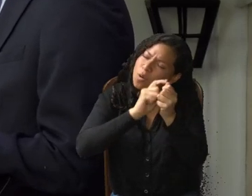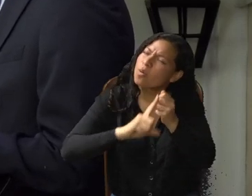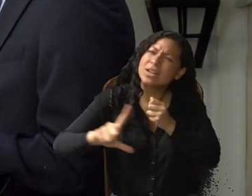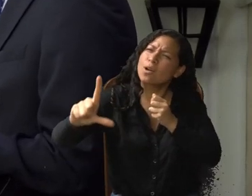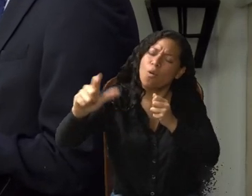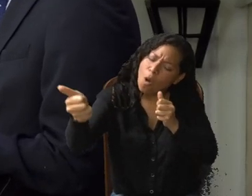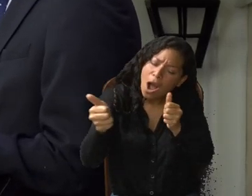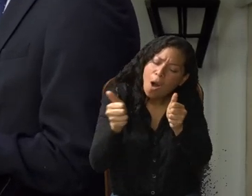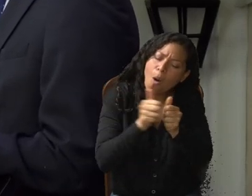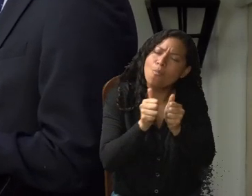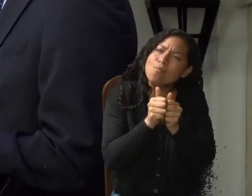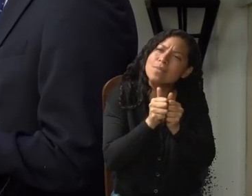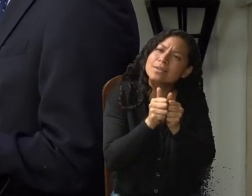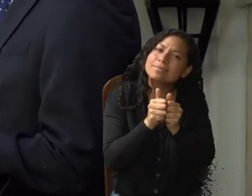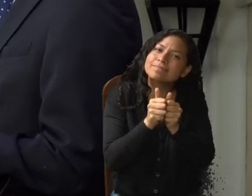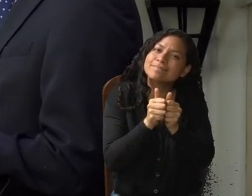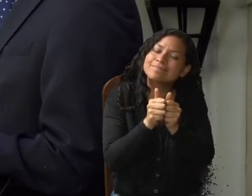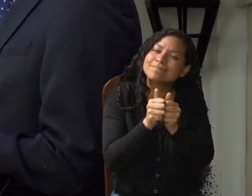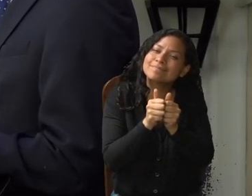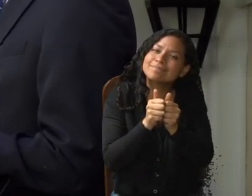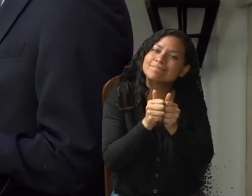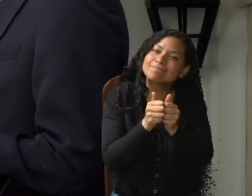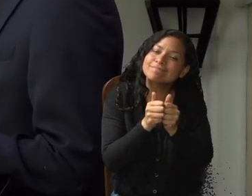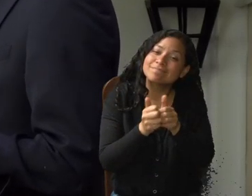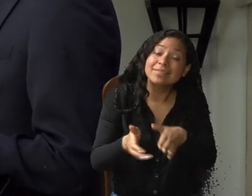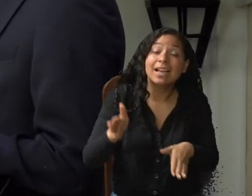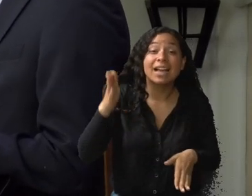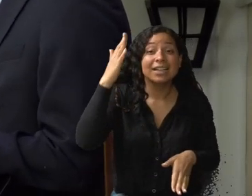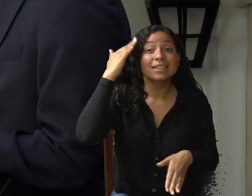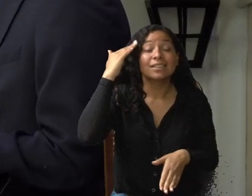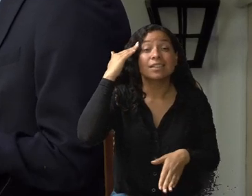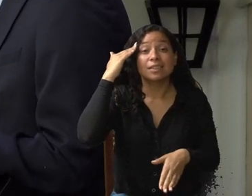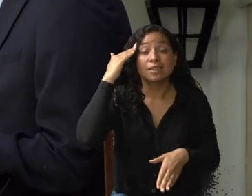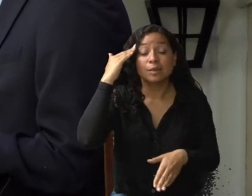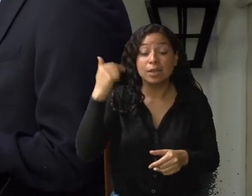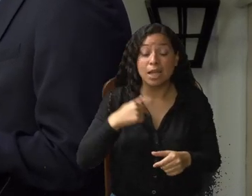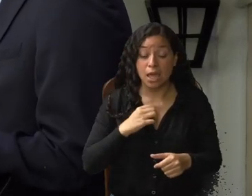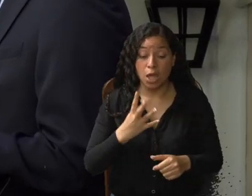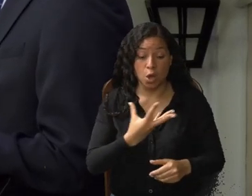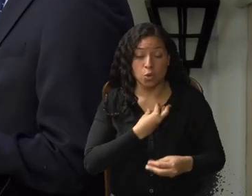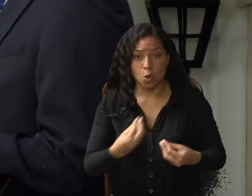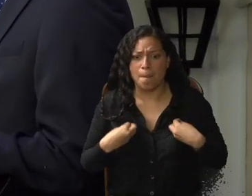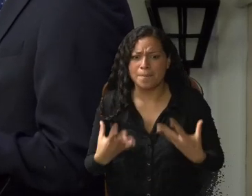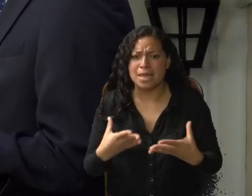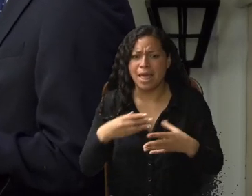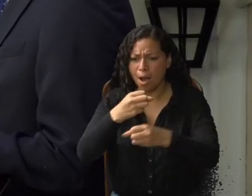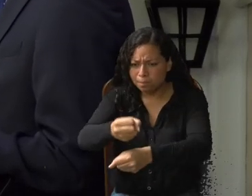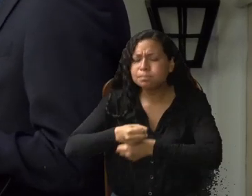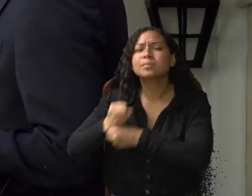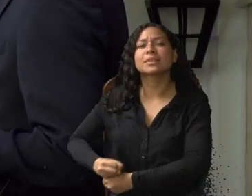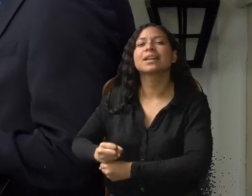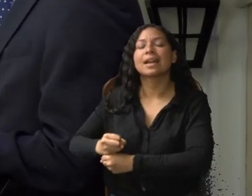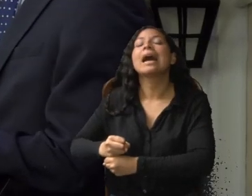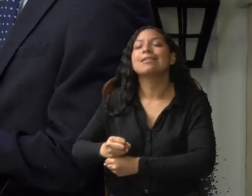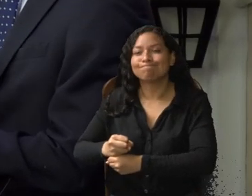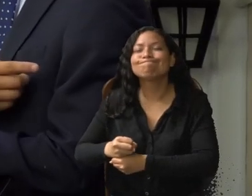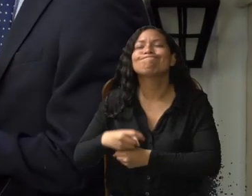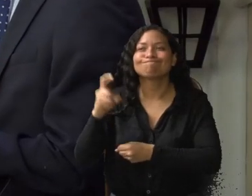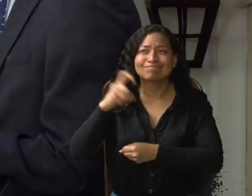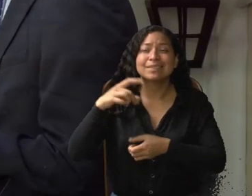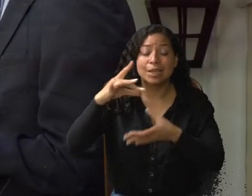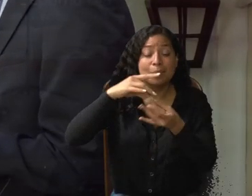Señor, estamos convencidos de que para que exista poder dentro de nuestra vida, necesitamos que el Espíritu Santo no se quede